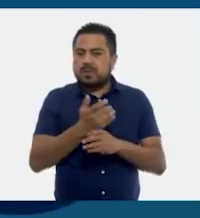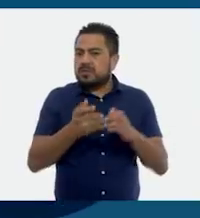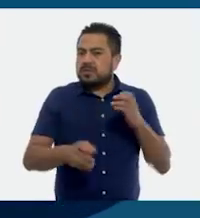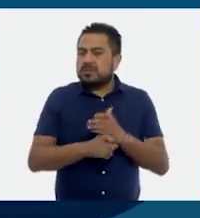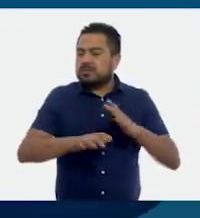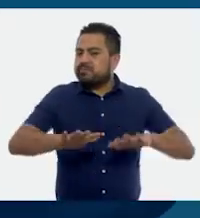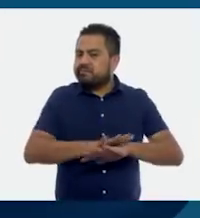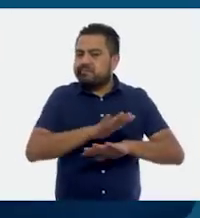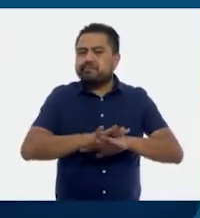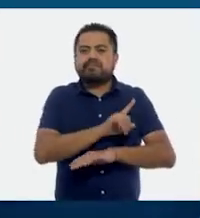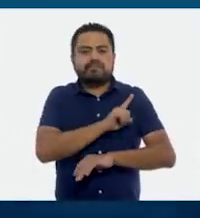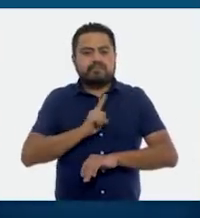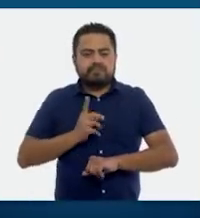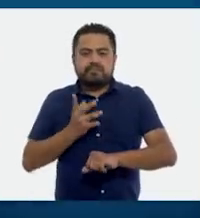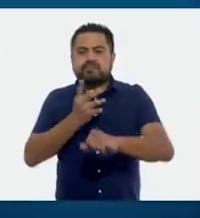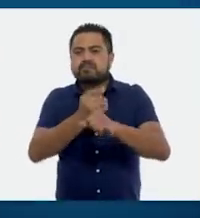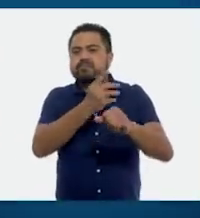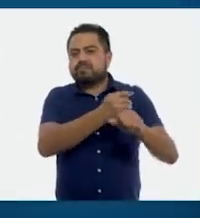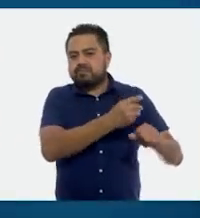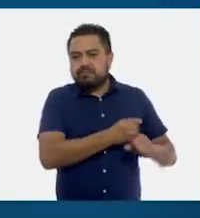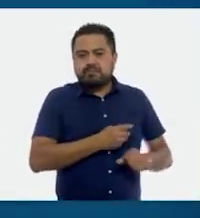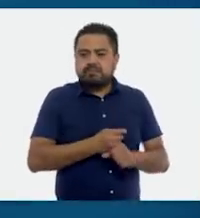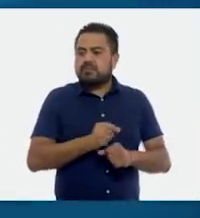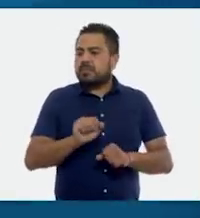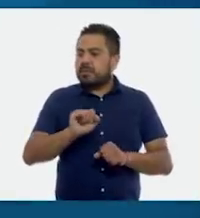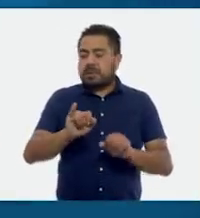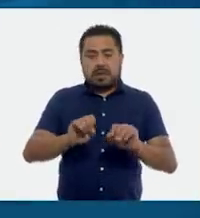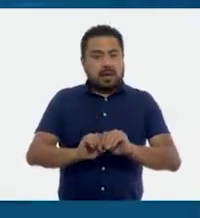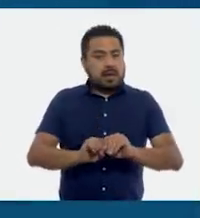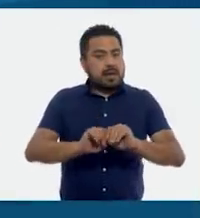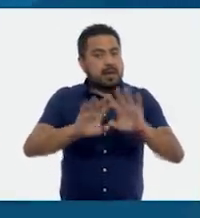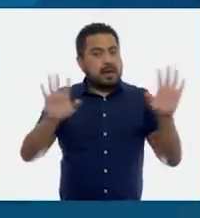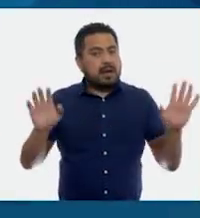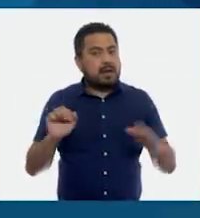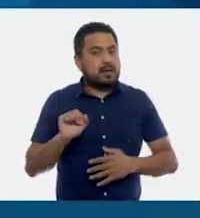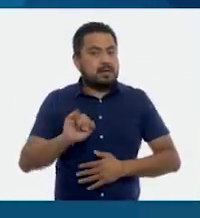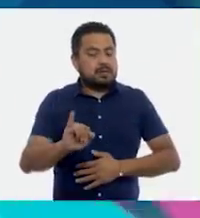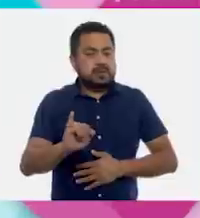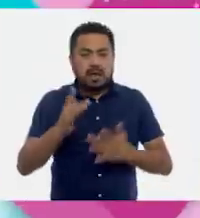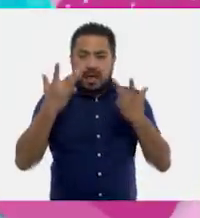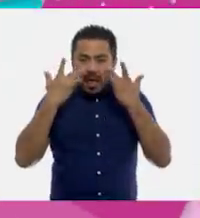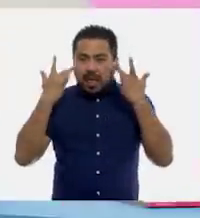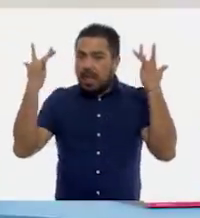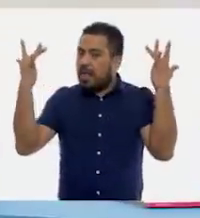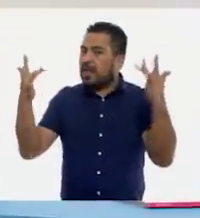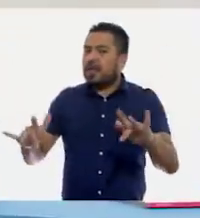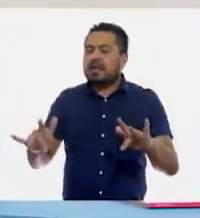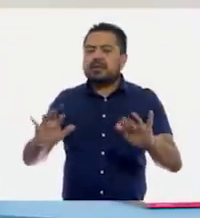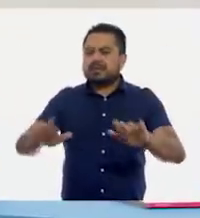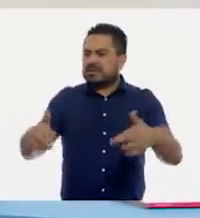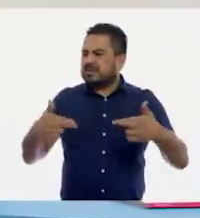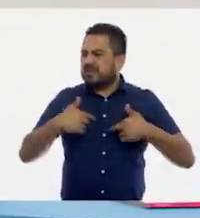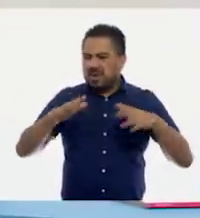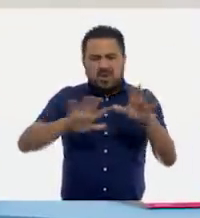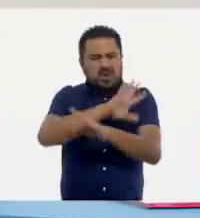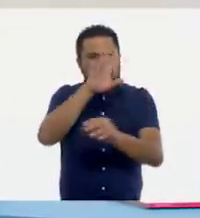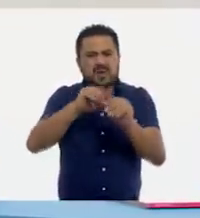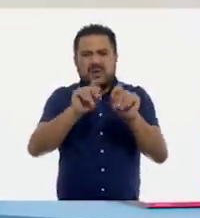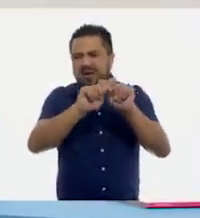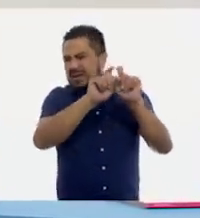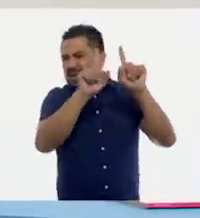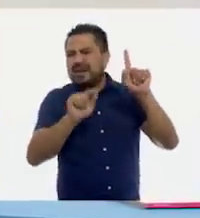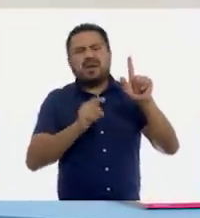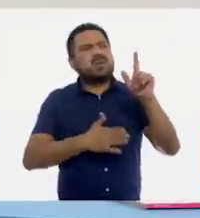que cambiar o reformularse. Claro, sí. Su renuncia se recibió en todo el país con